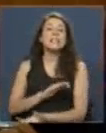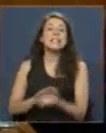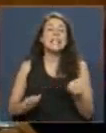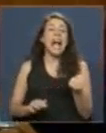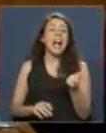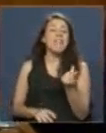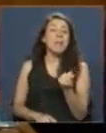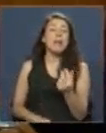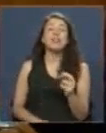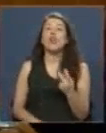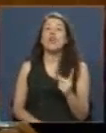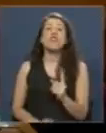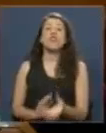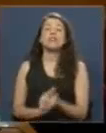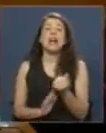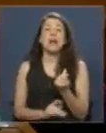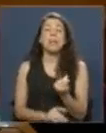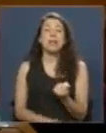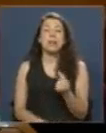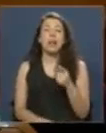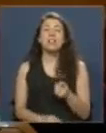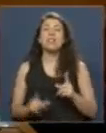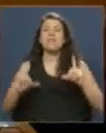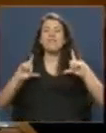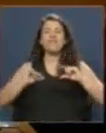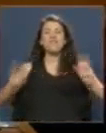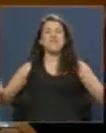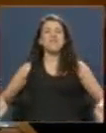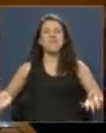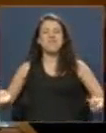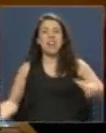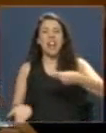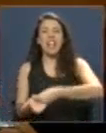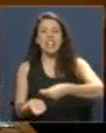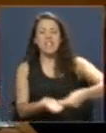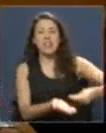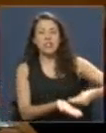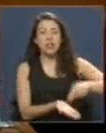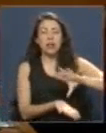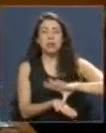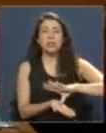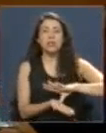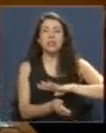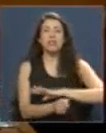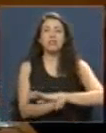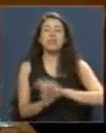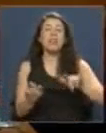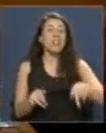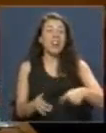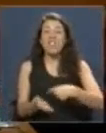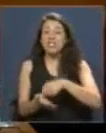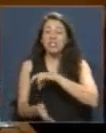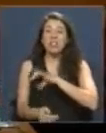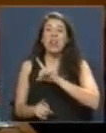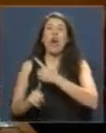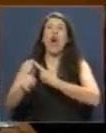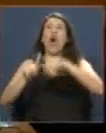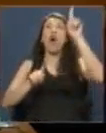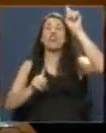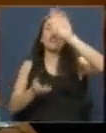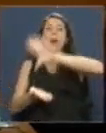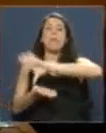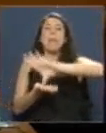peso, lo que conllevó a desincentivar la inversión en nuestro país, sacándola hacia otros